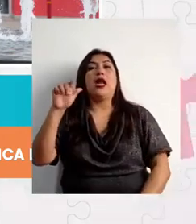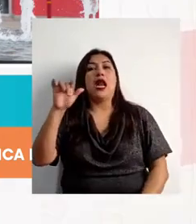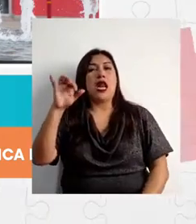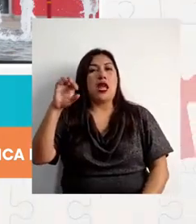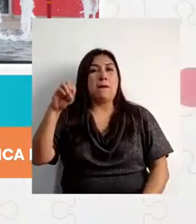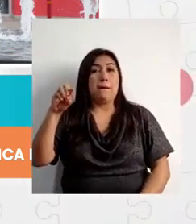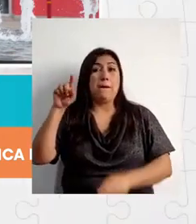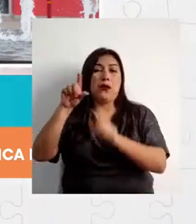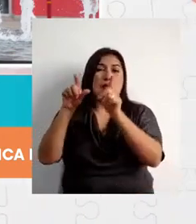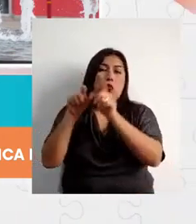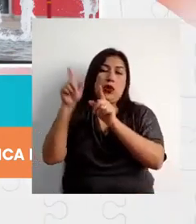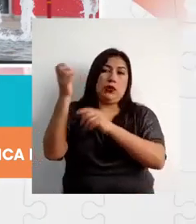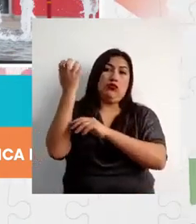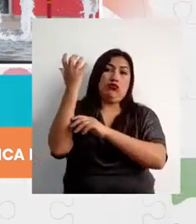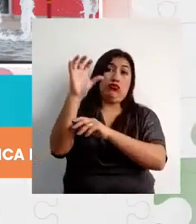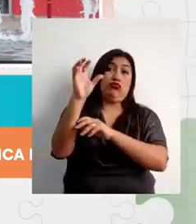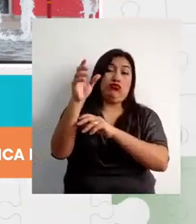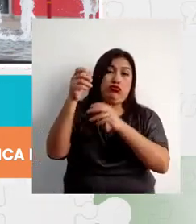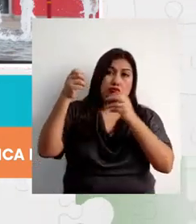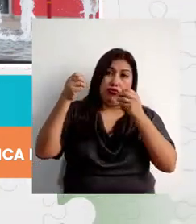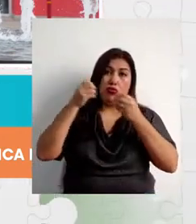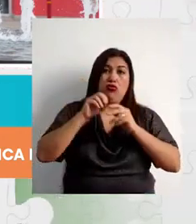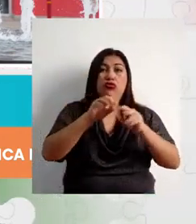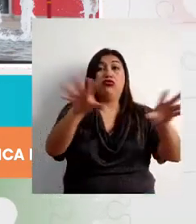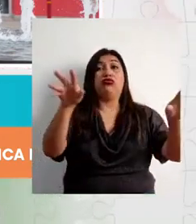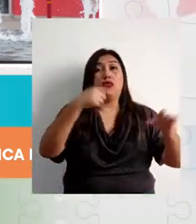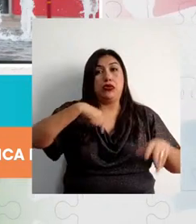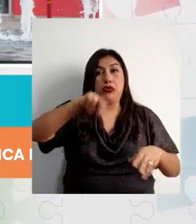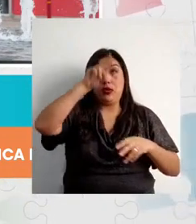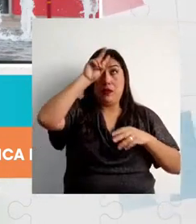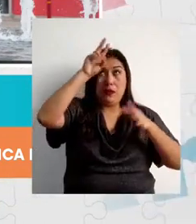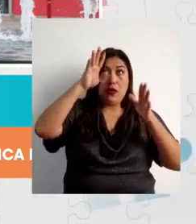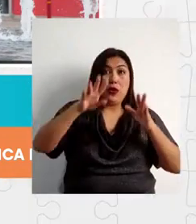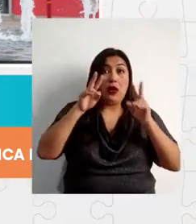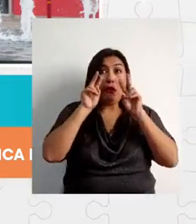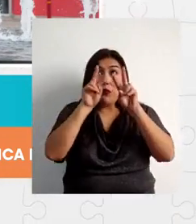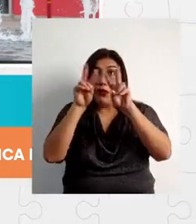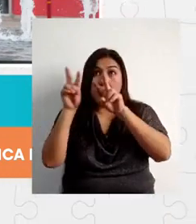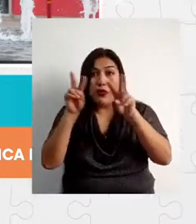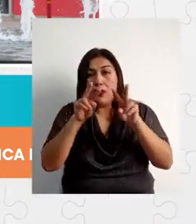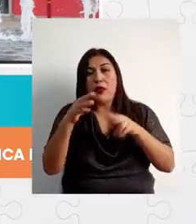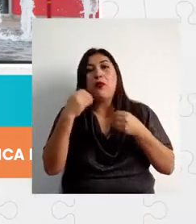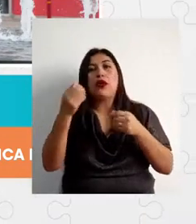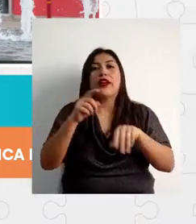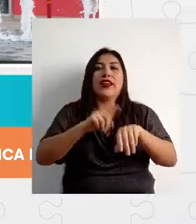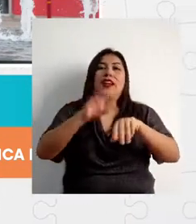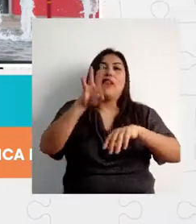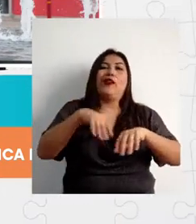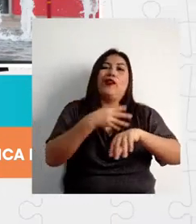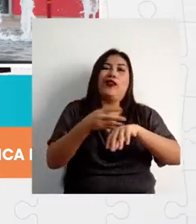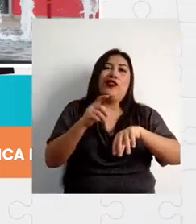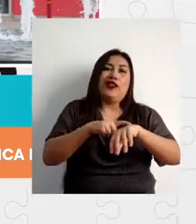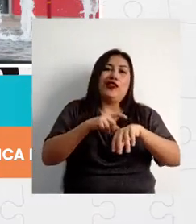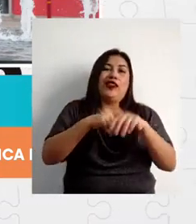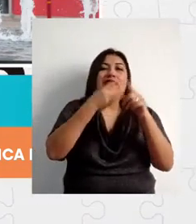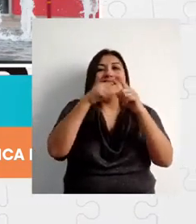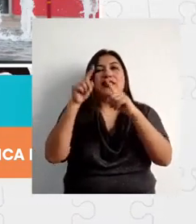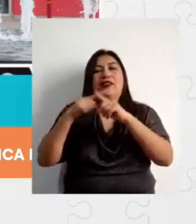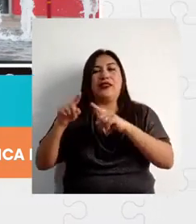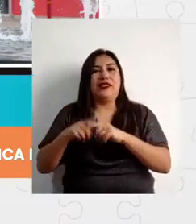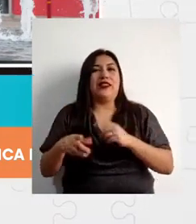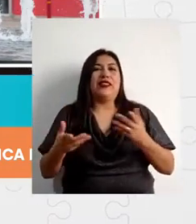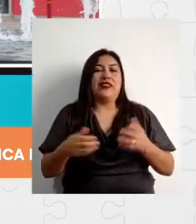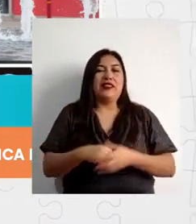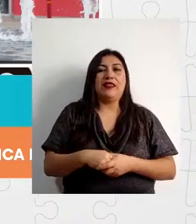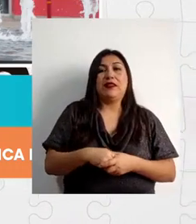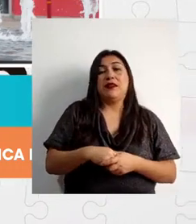van a poder, esperemos poder verlos, porque son horas diferentes, lo mismo que fue con los Olímpicos, pero por lo